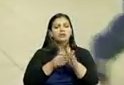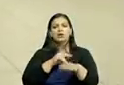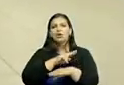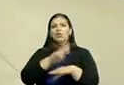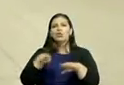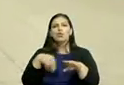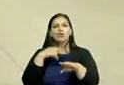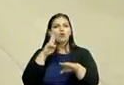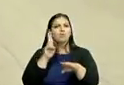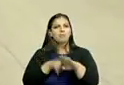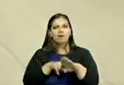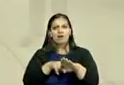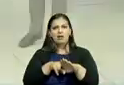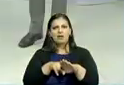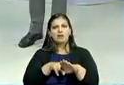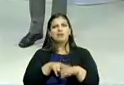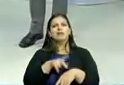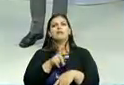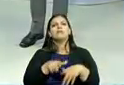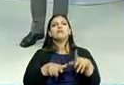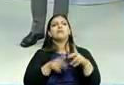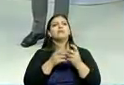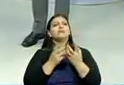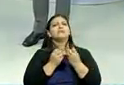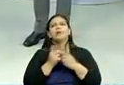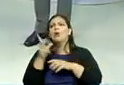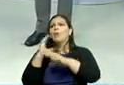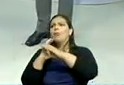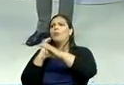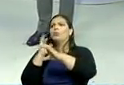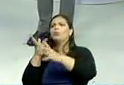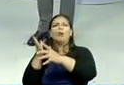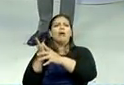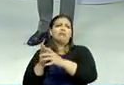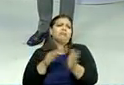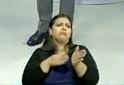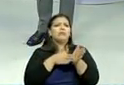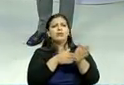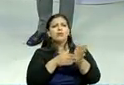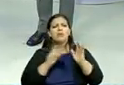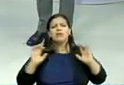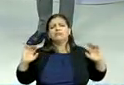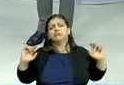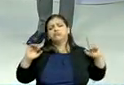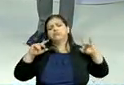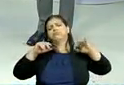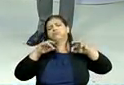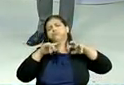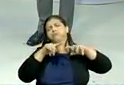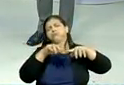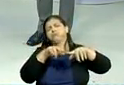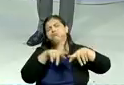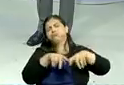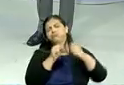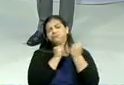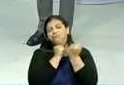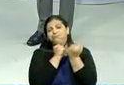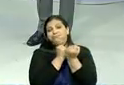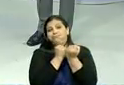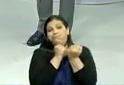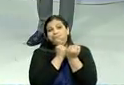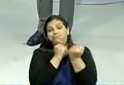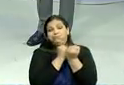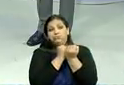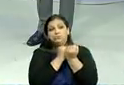abarrotada por la demanda de personas que buscan movilizarse en el puerto principal y escuchamos en general luis lalama no existen contratiempos